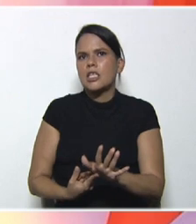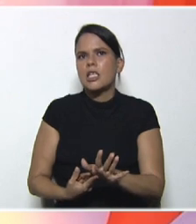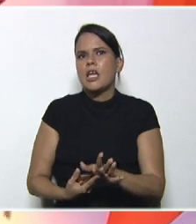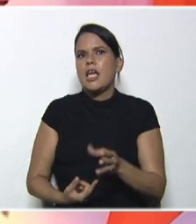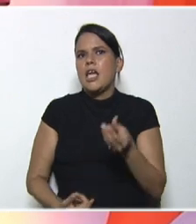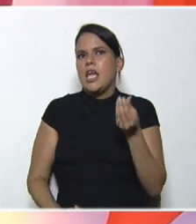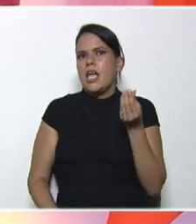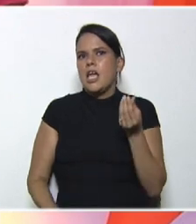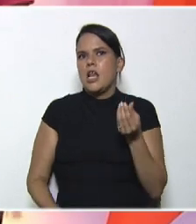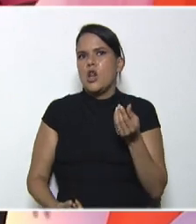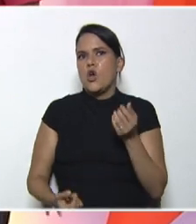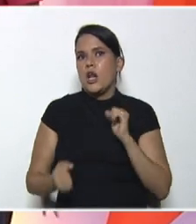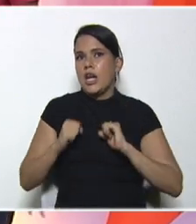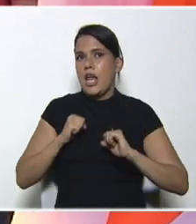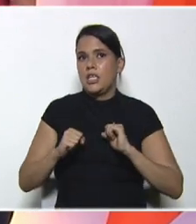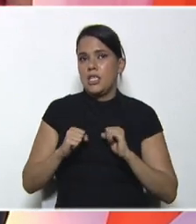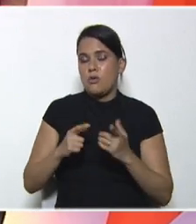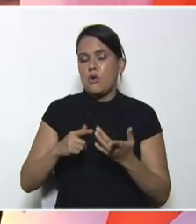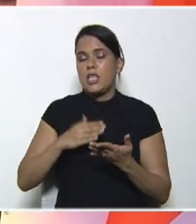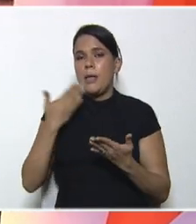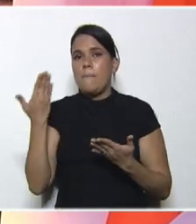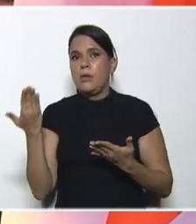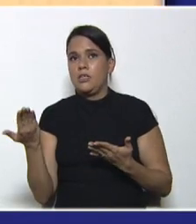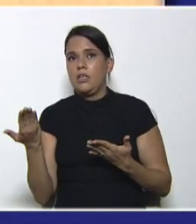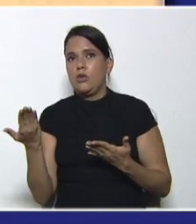en los productos. Y eso es lo que se menciona acá.